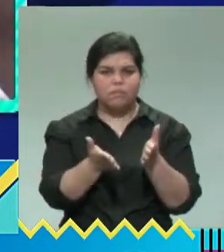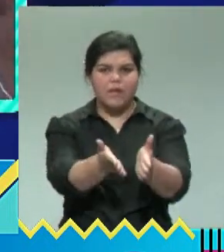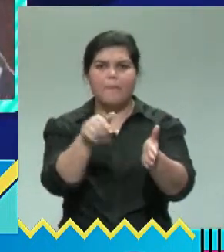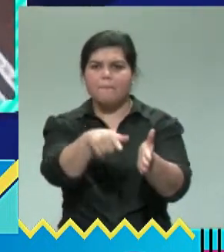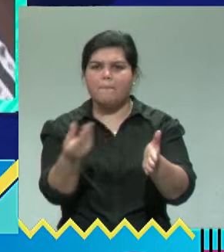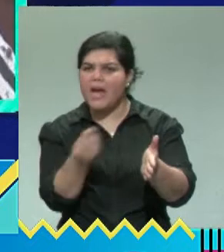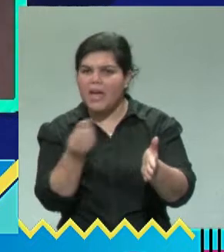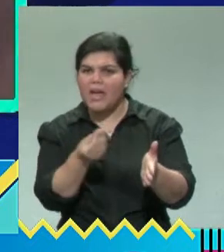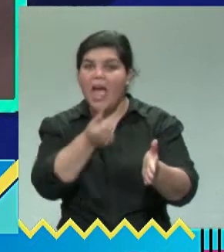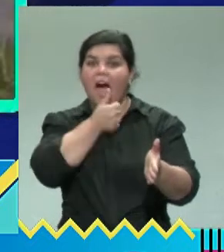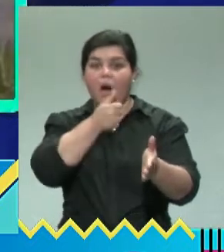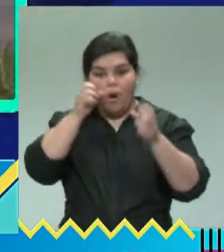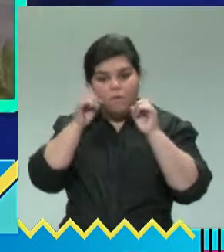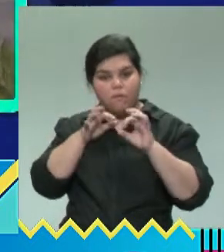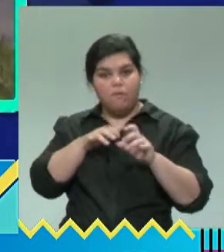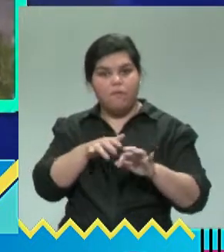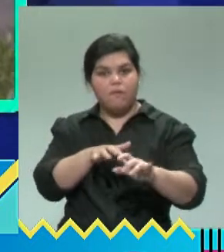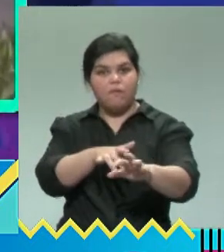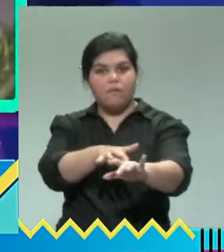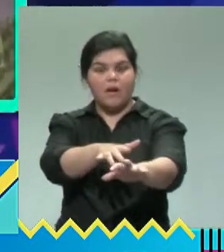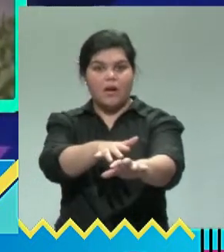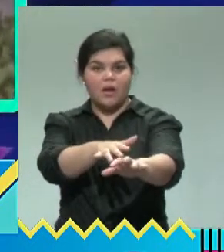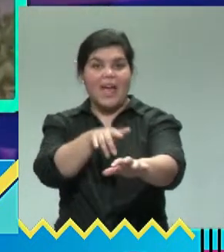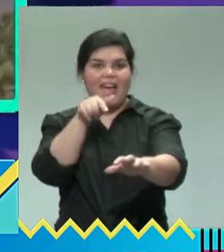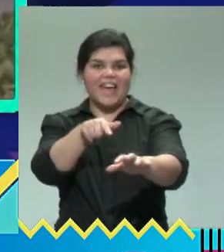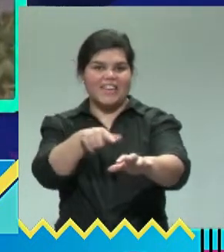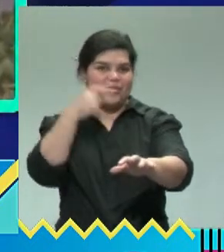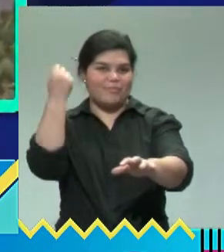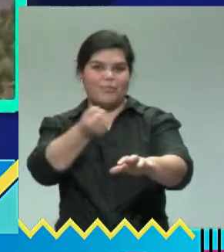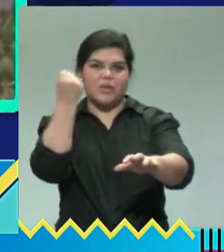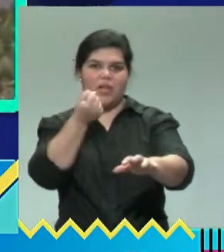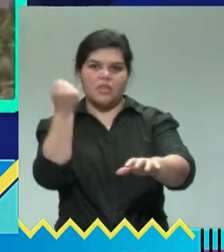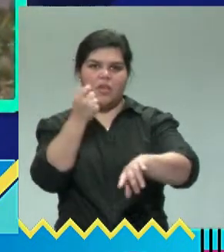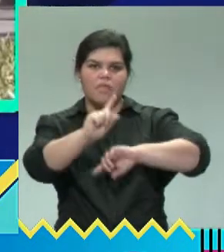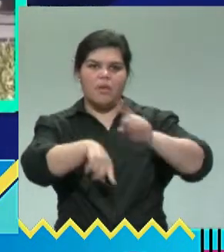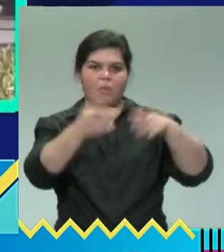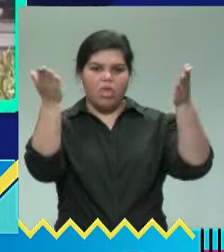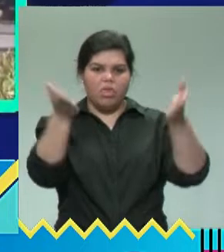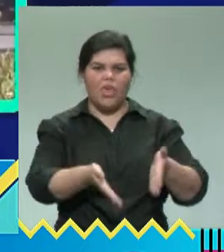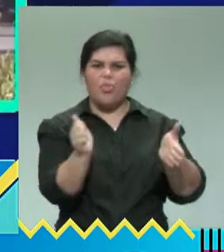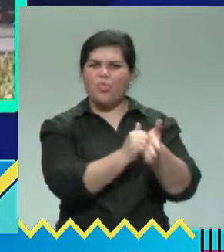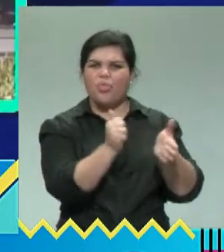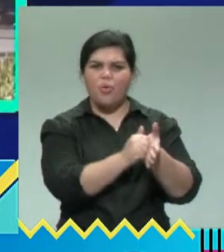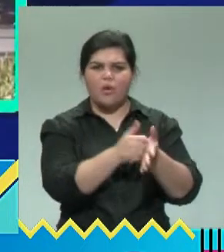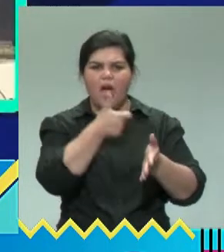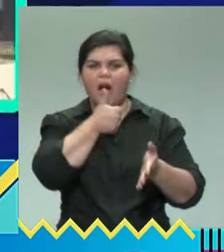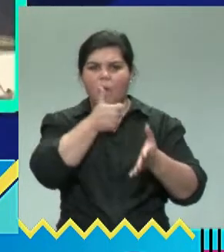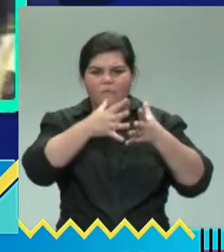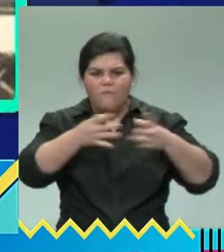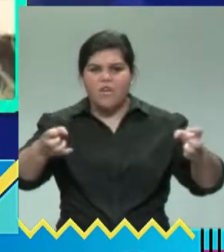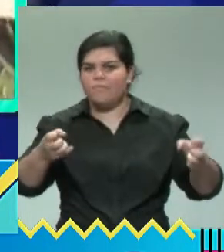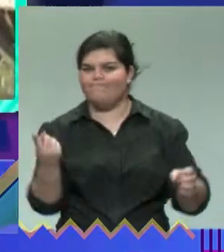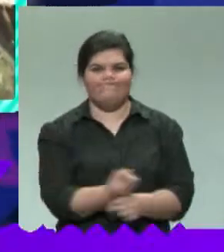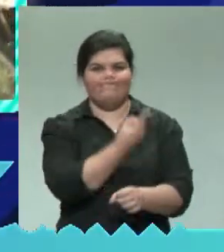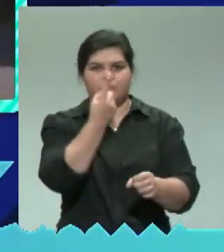así diseñan un elemento urbano sin pensar que tiene una función, por ejemplo. O la poda empezó a no